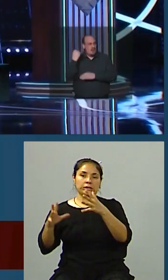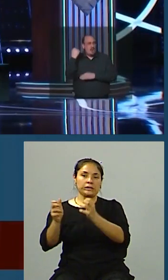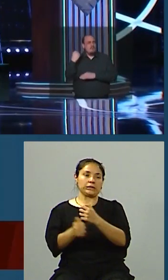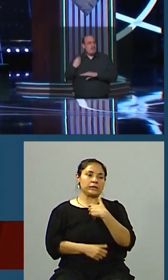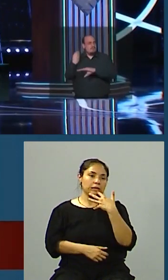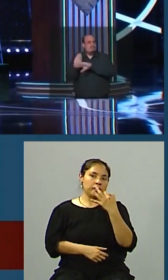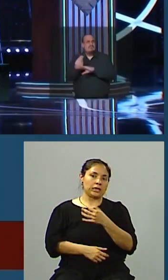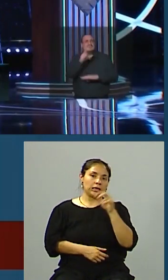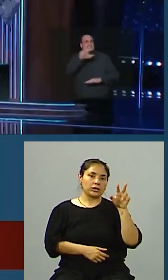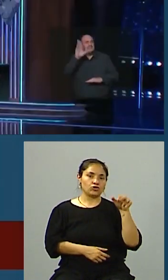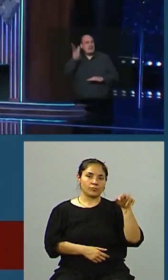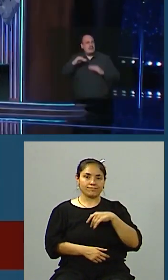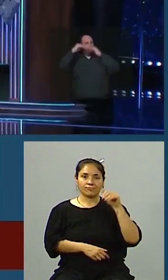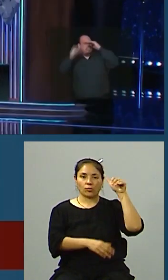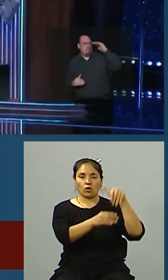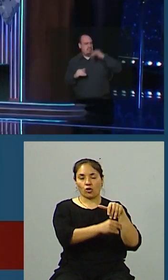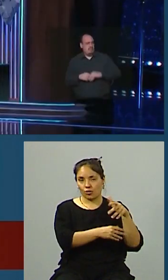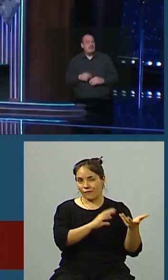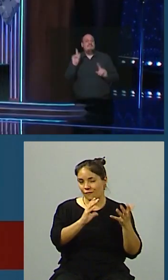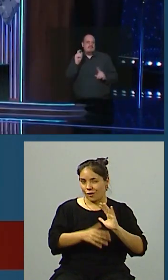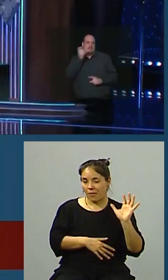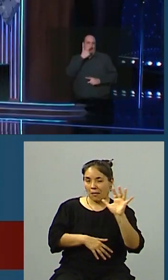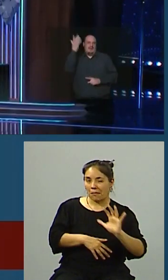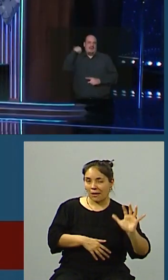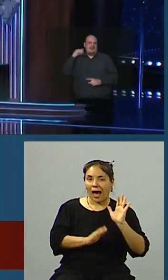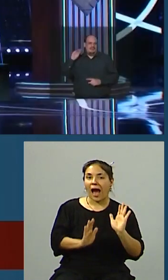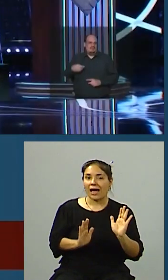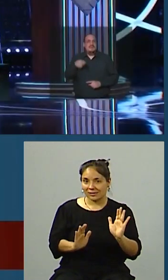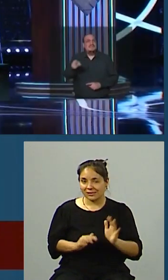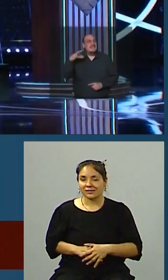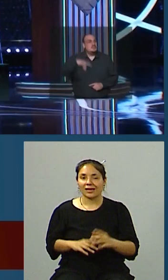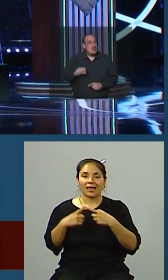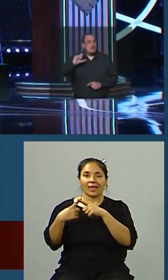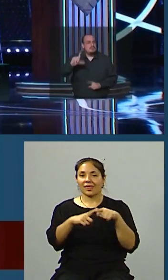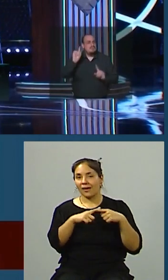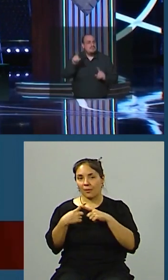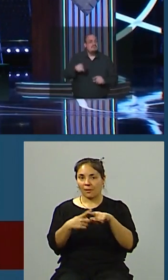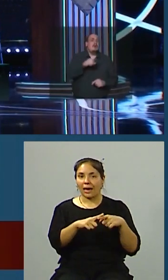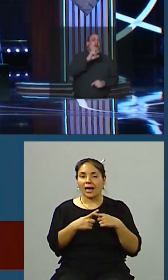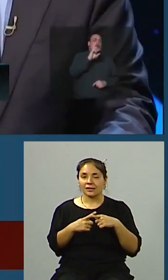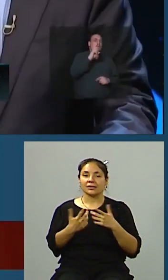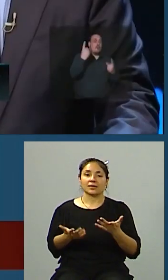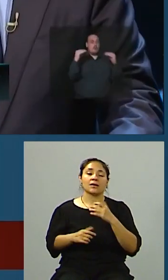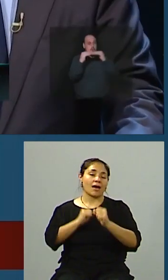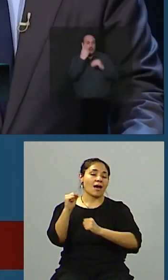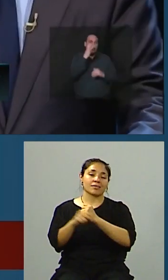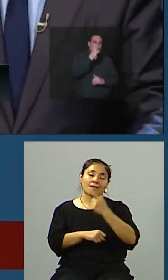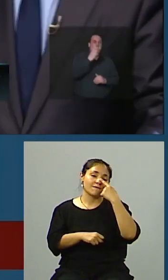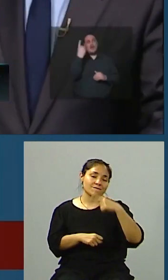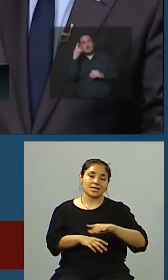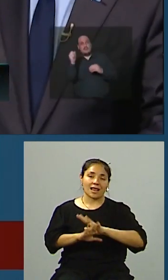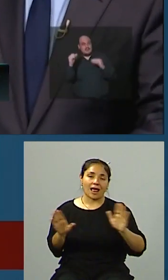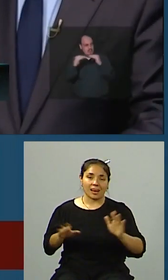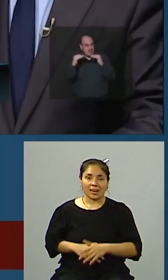gobierno, un gobierno que no ha ofrecido en ese sentido resultados positivos. Un poco esta es la disputa que hemos venido viendo y va a ser la disputa hasta el final, porque